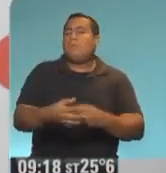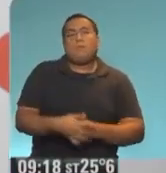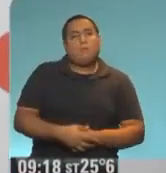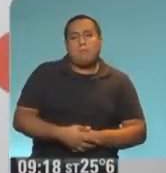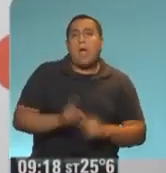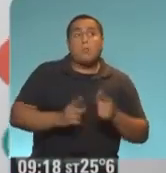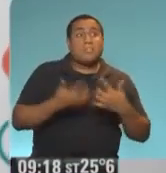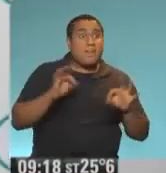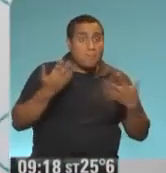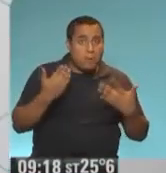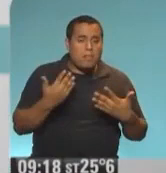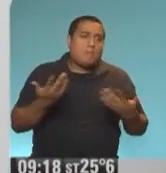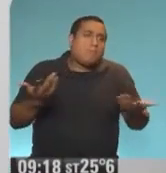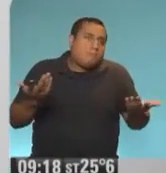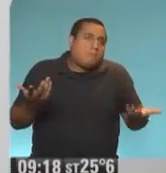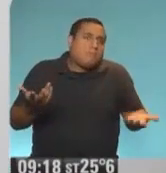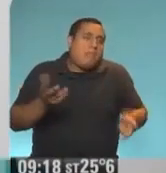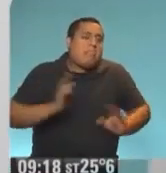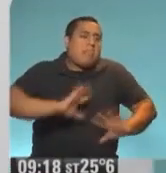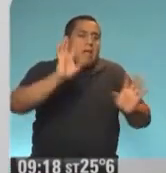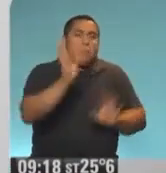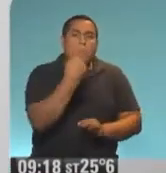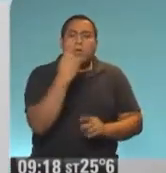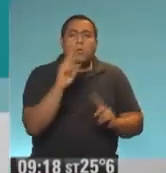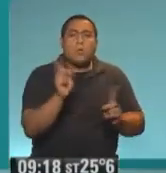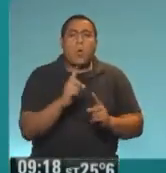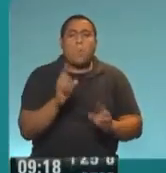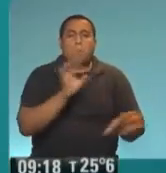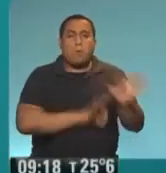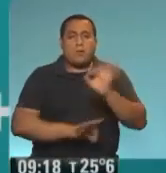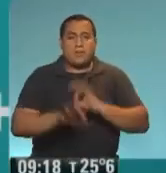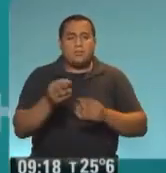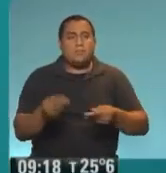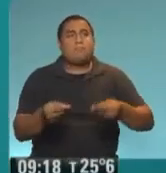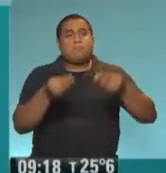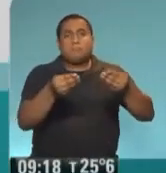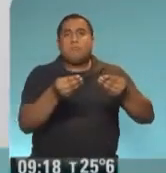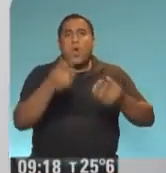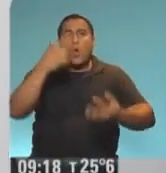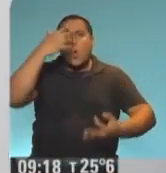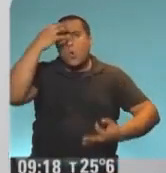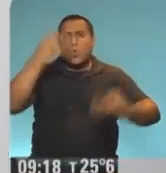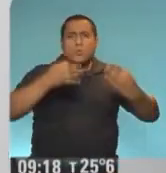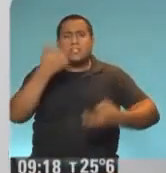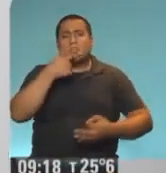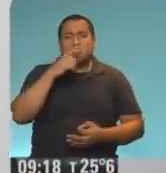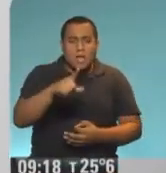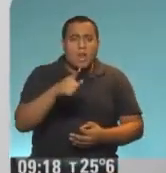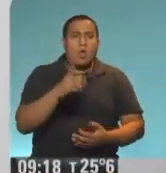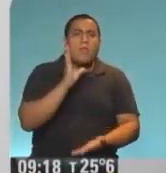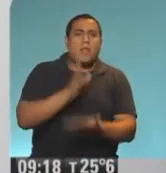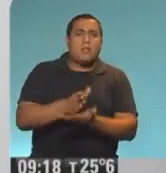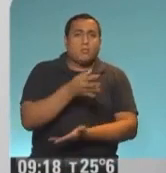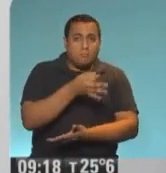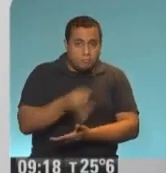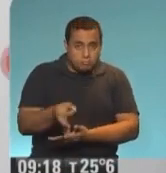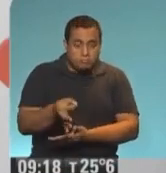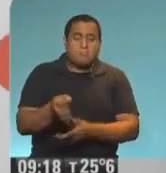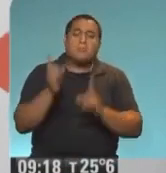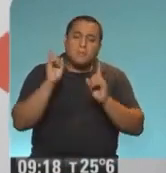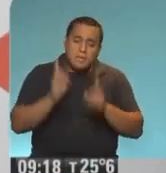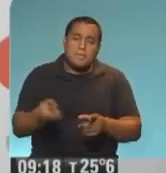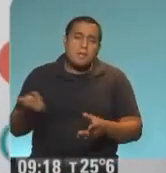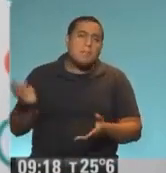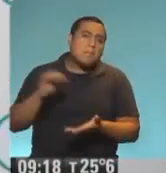este caso, básicamente, el proyecto, además de justicia social y, por supuesto, de derechos, tiene que ver con eso, con